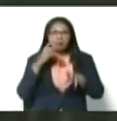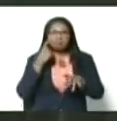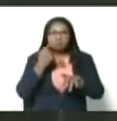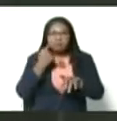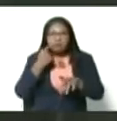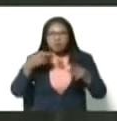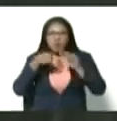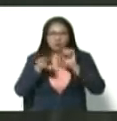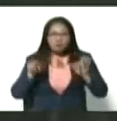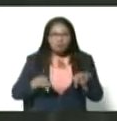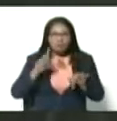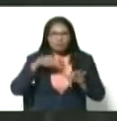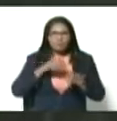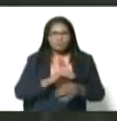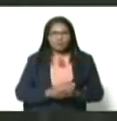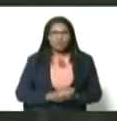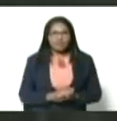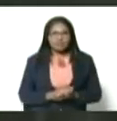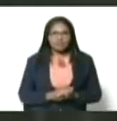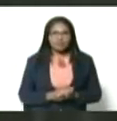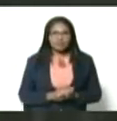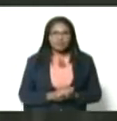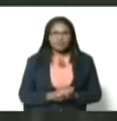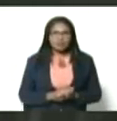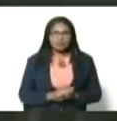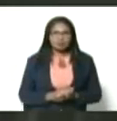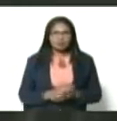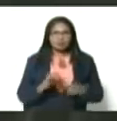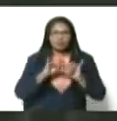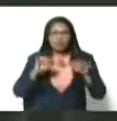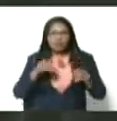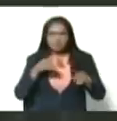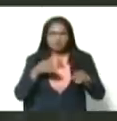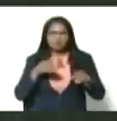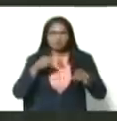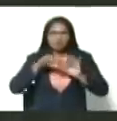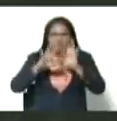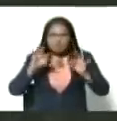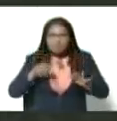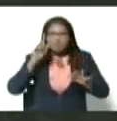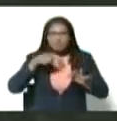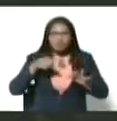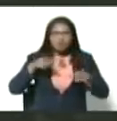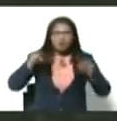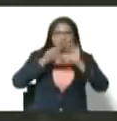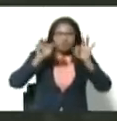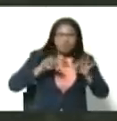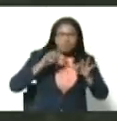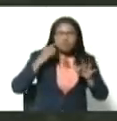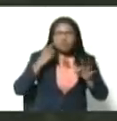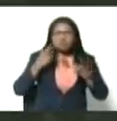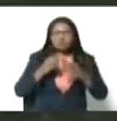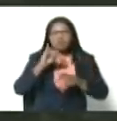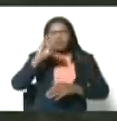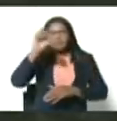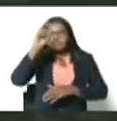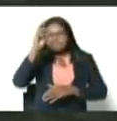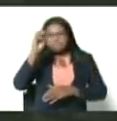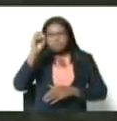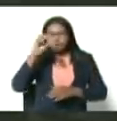van a poder accesar y van a, vamos a tener una cadena de distribución propia a través de Hipostel,